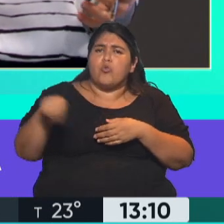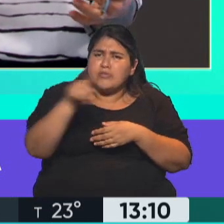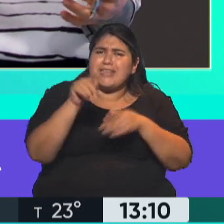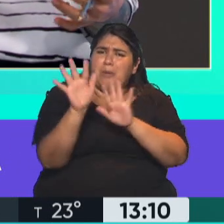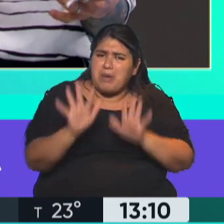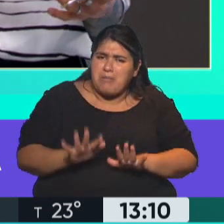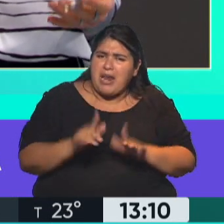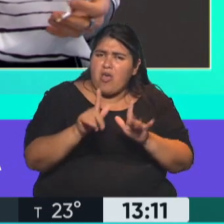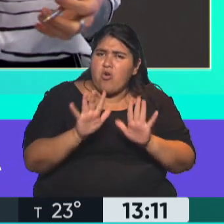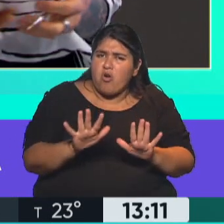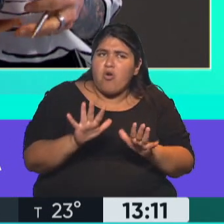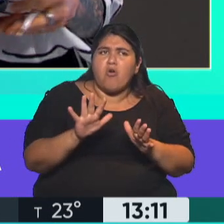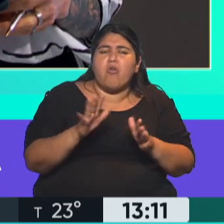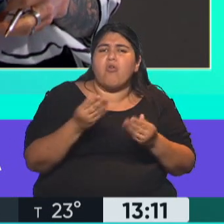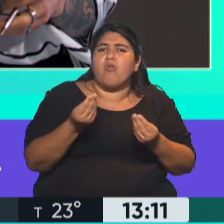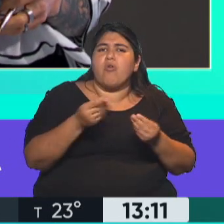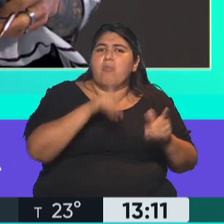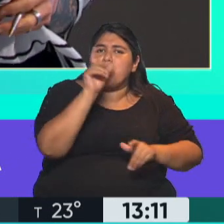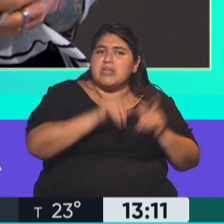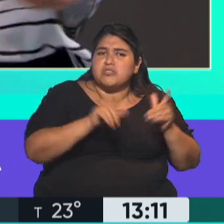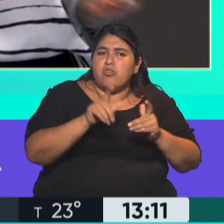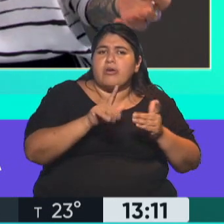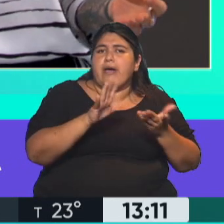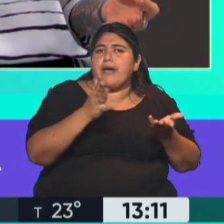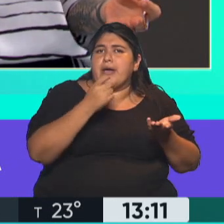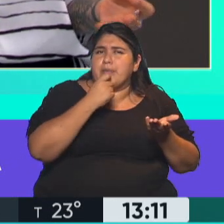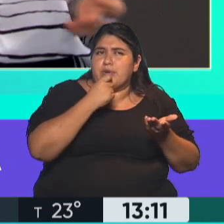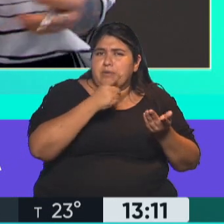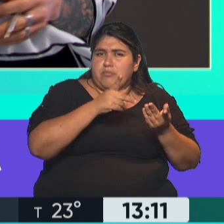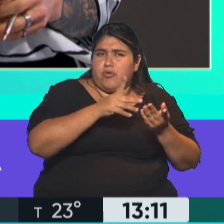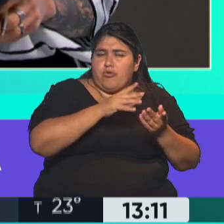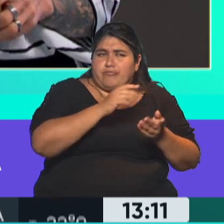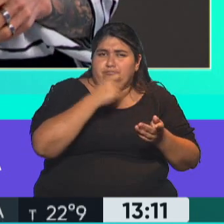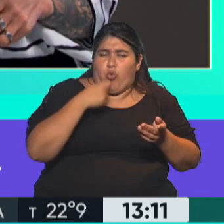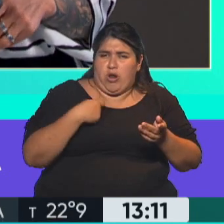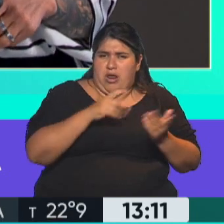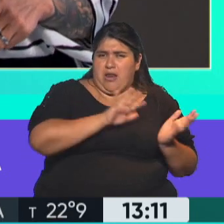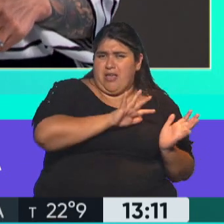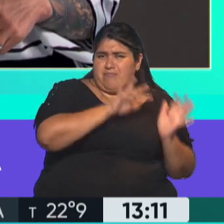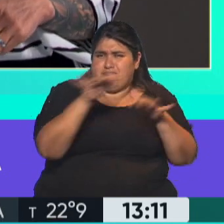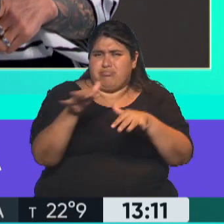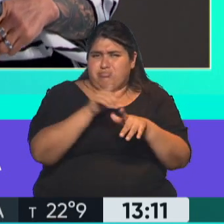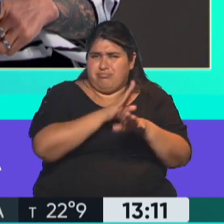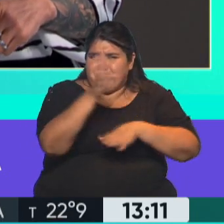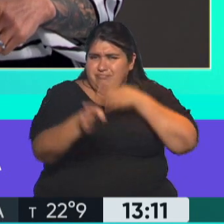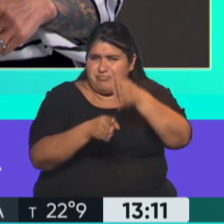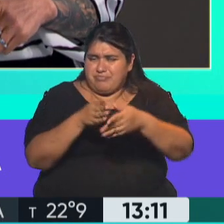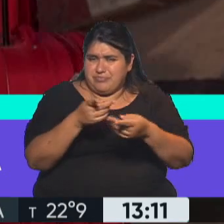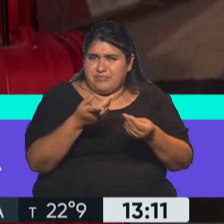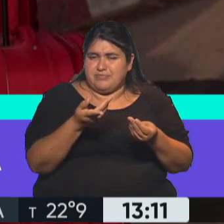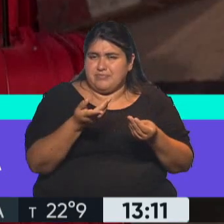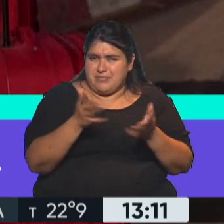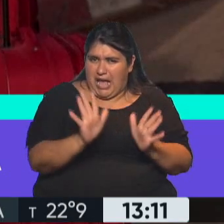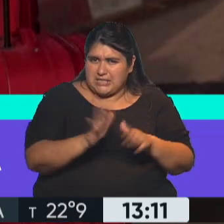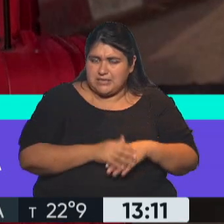para precisamente que hubiera una cantidad tan importante de ucranianos huyendo de su país? Bueno,